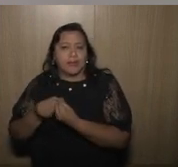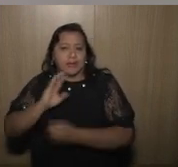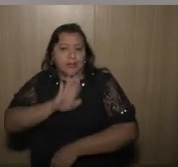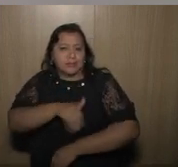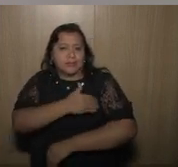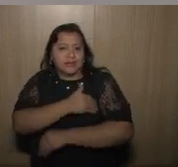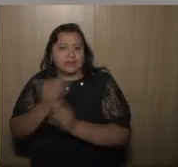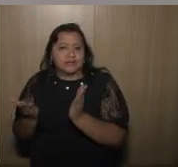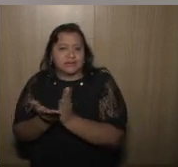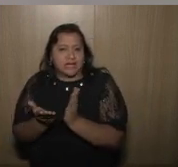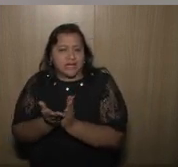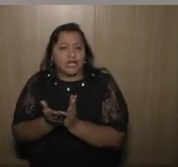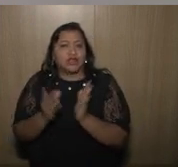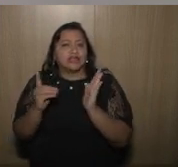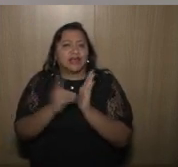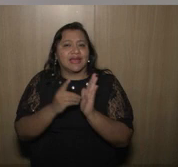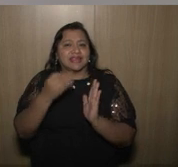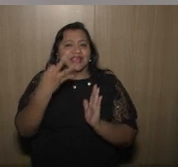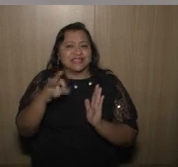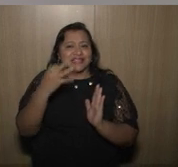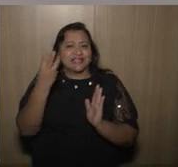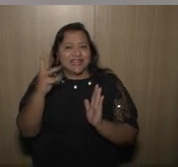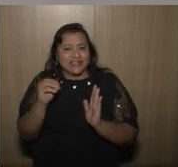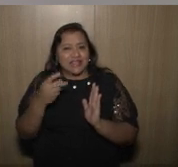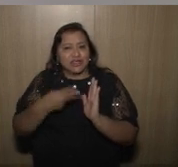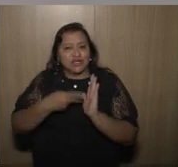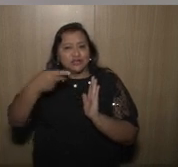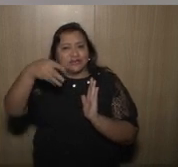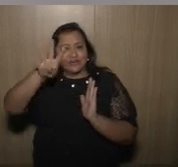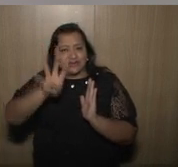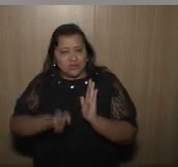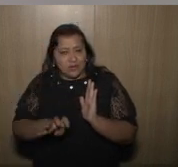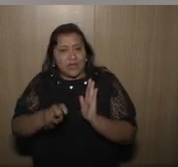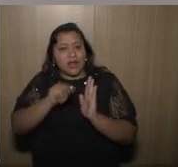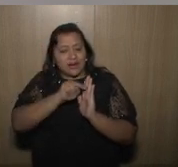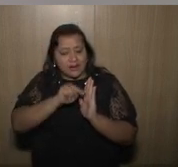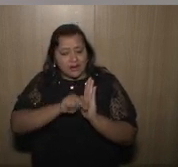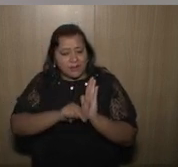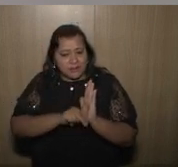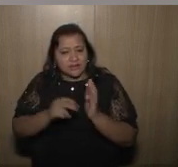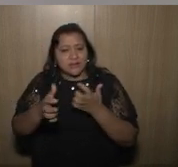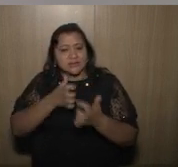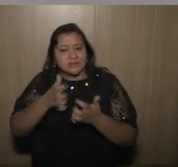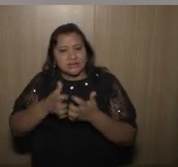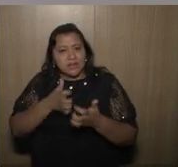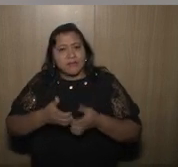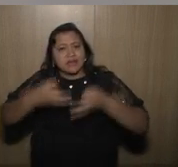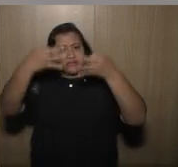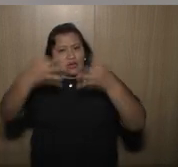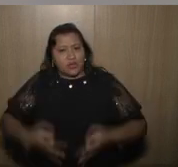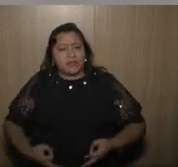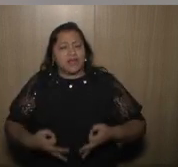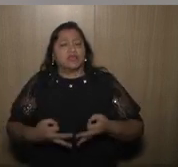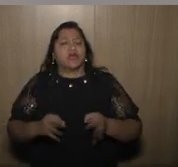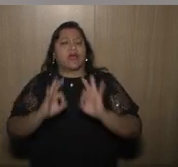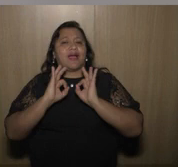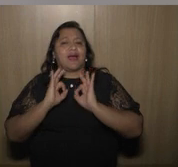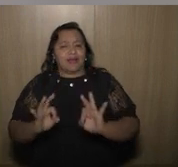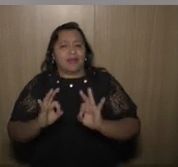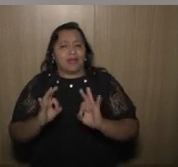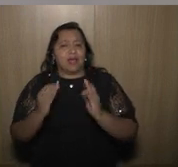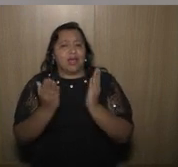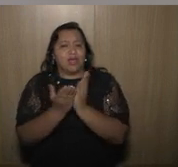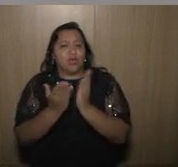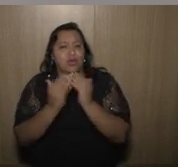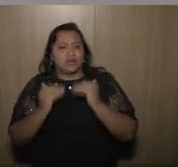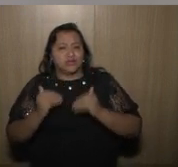decreto 1330 de 2019, en donde se reglamenta el sistema de aseguramiento de la calidad de la educación superior y el trámite